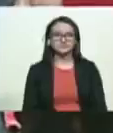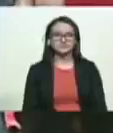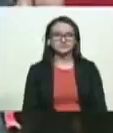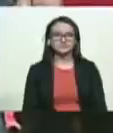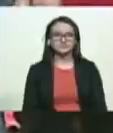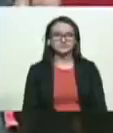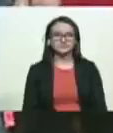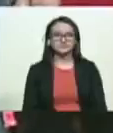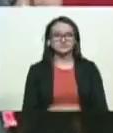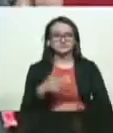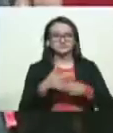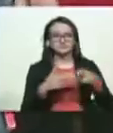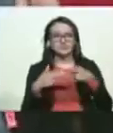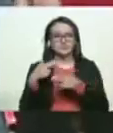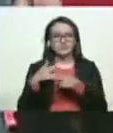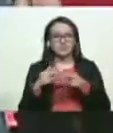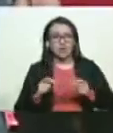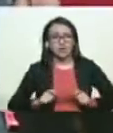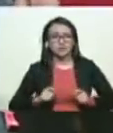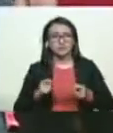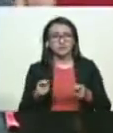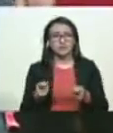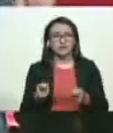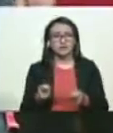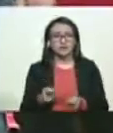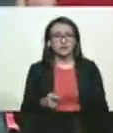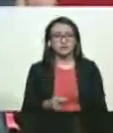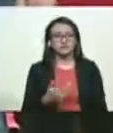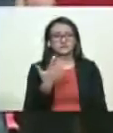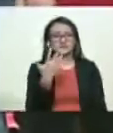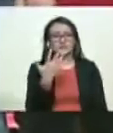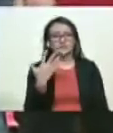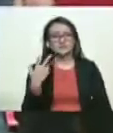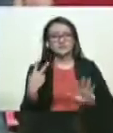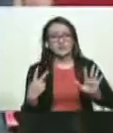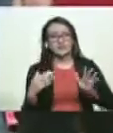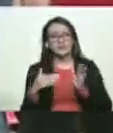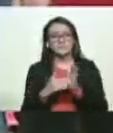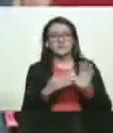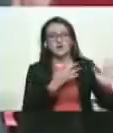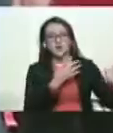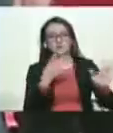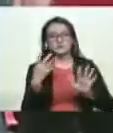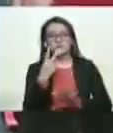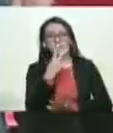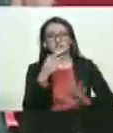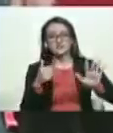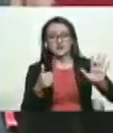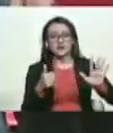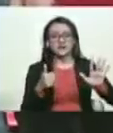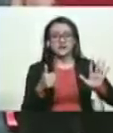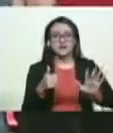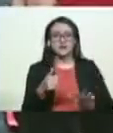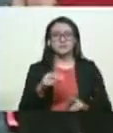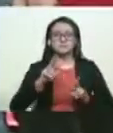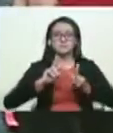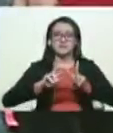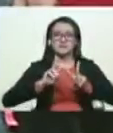hemos construido y entregado cincuenta y siete mil 926 viviendas